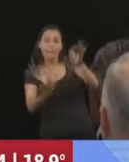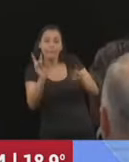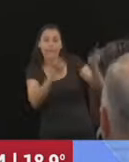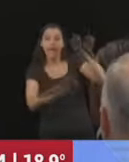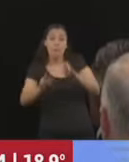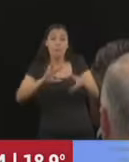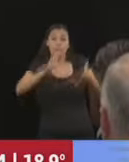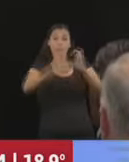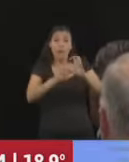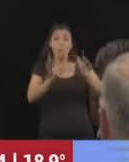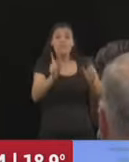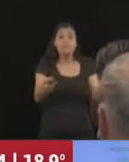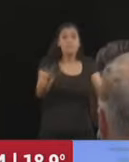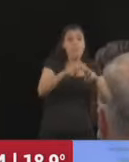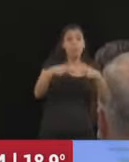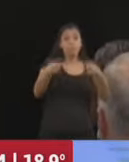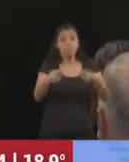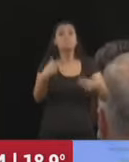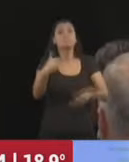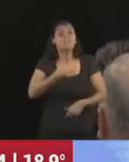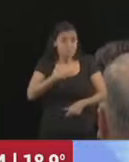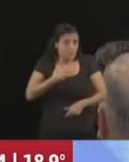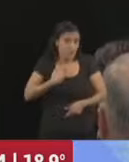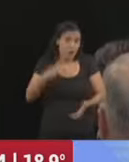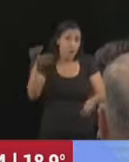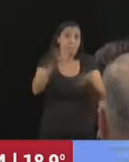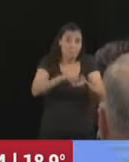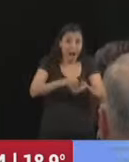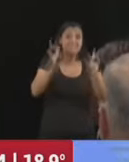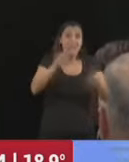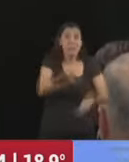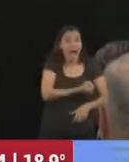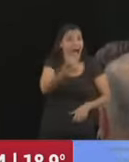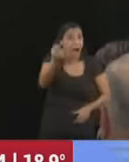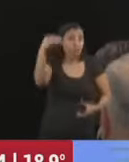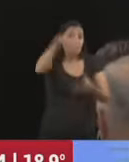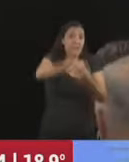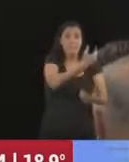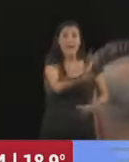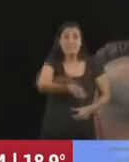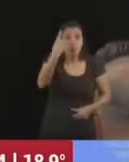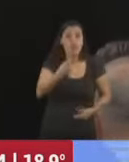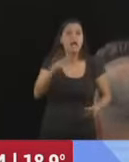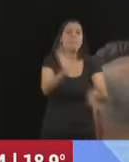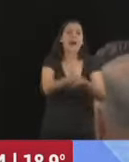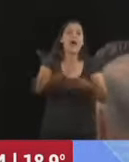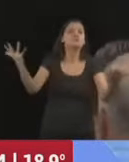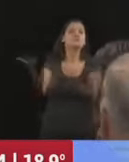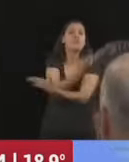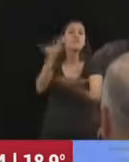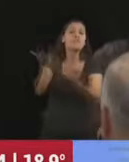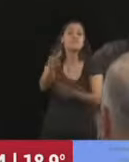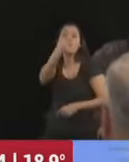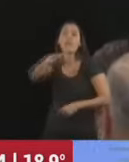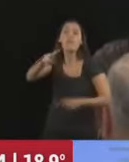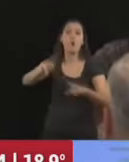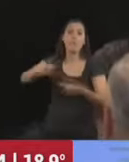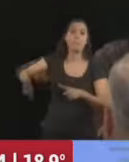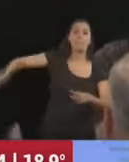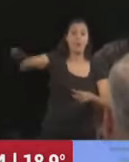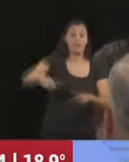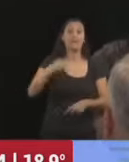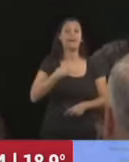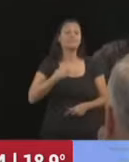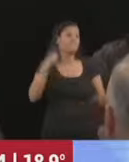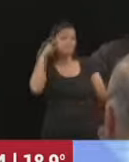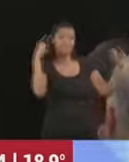verdad conjunta. Es lo que nos pasa. Y también lo que pasa, gobernador, es que mientras seguimos discutiendo la ley bases, el presidente decía 6 meses, más